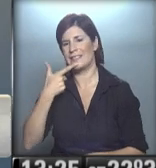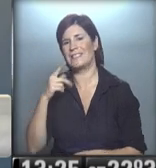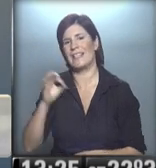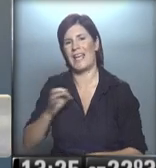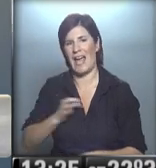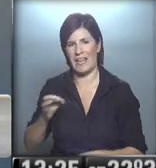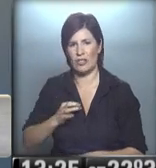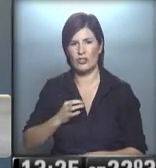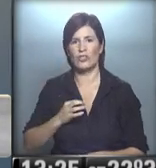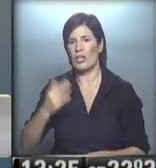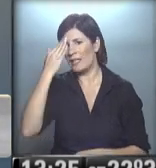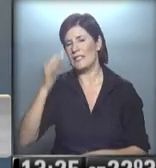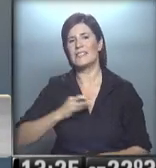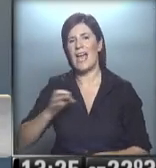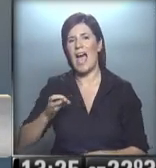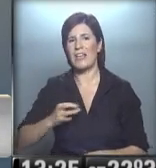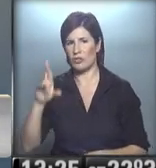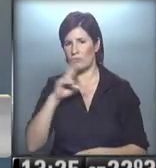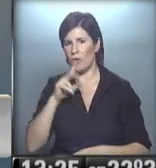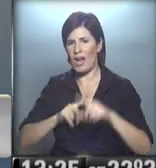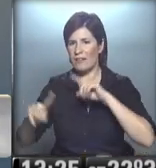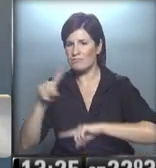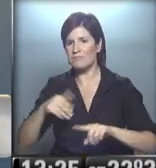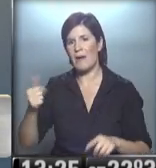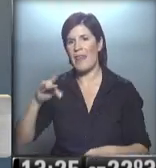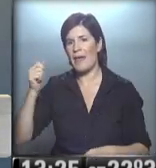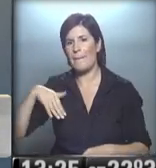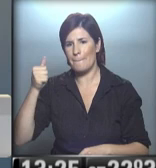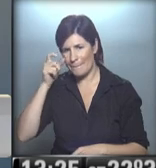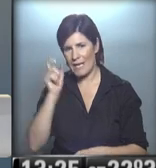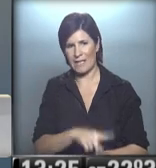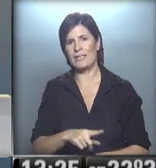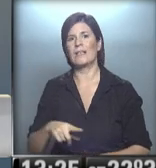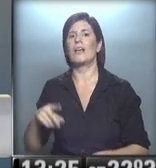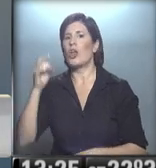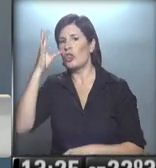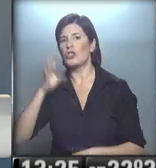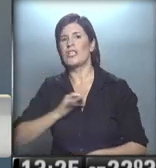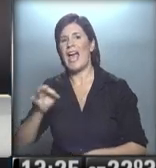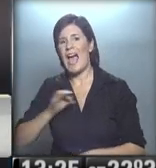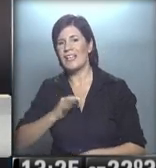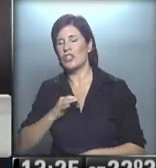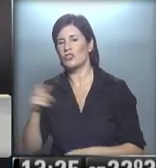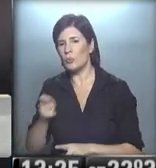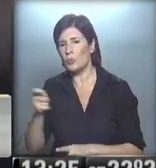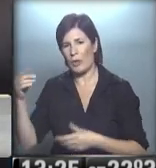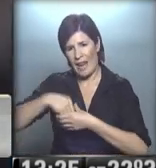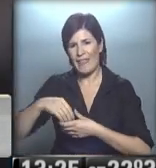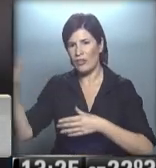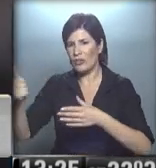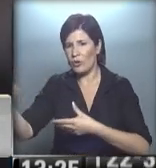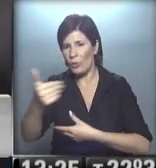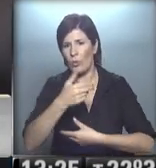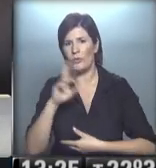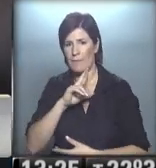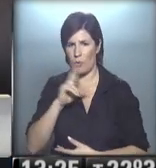la madama del burdel riojano, El Desafío, Azucena Márquez. Y 12, Humberto de Roberti, reclutador de ese burdel. 10 años recibieron